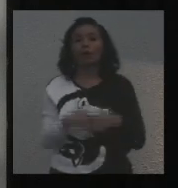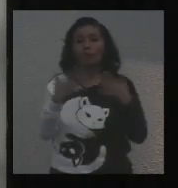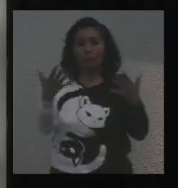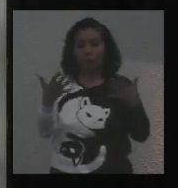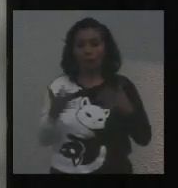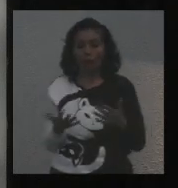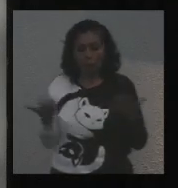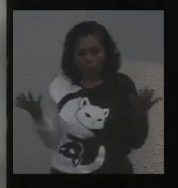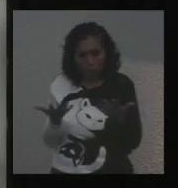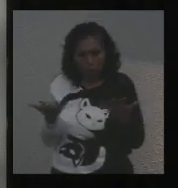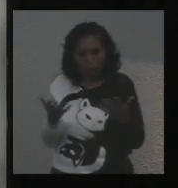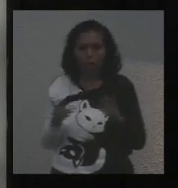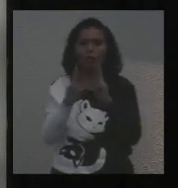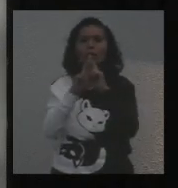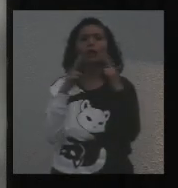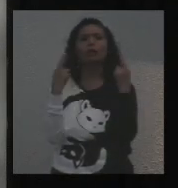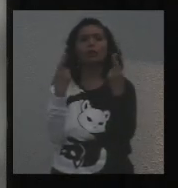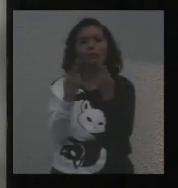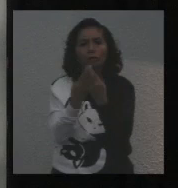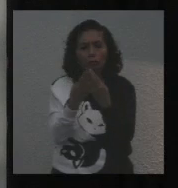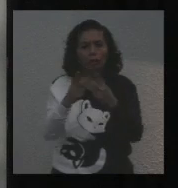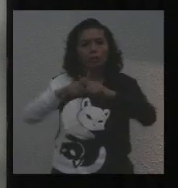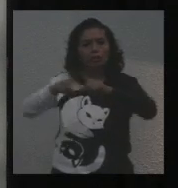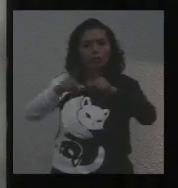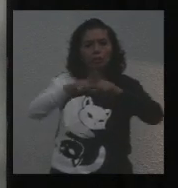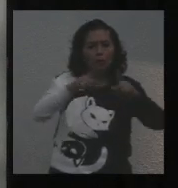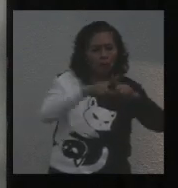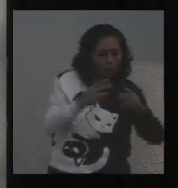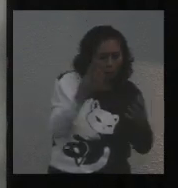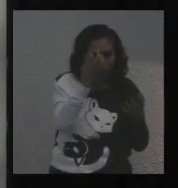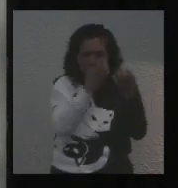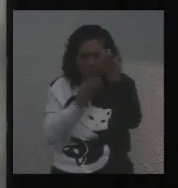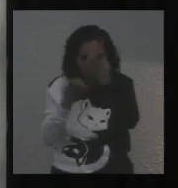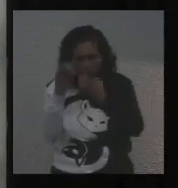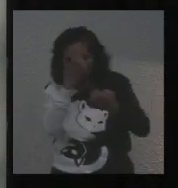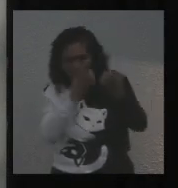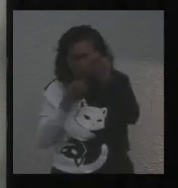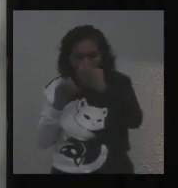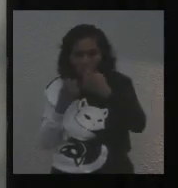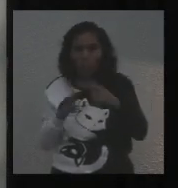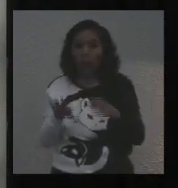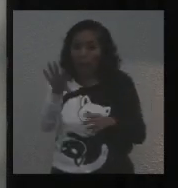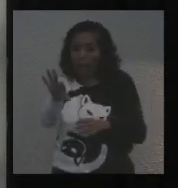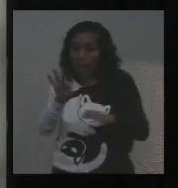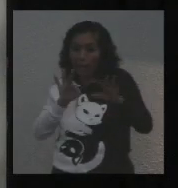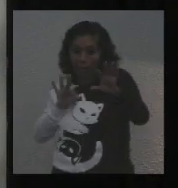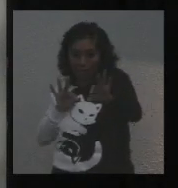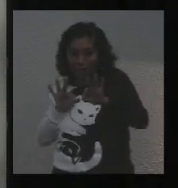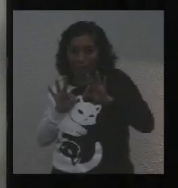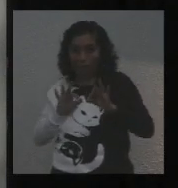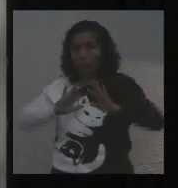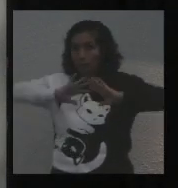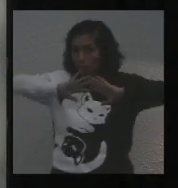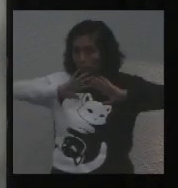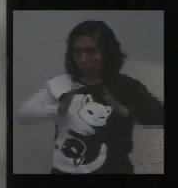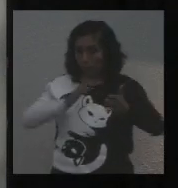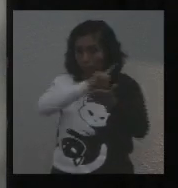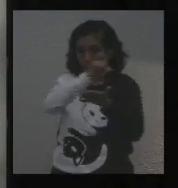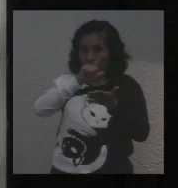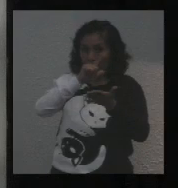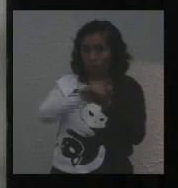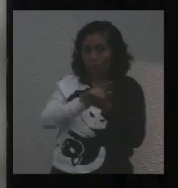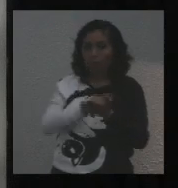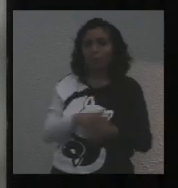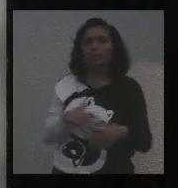integración y funcionamiento de las juntas preparatorias, estudio y calificación de las elecciones e instalación de la legislatura,